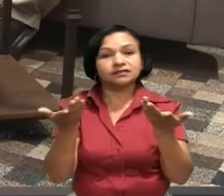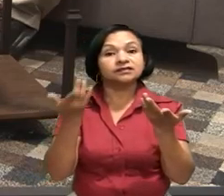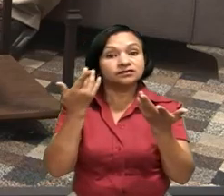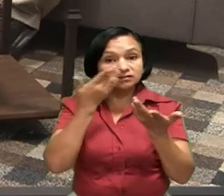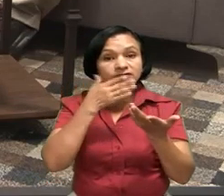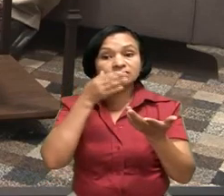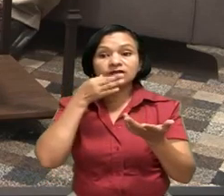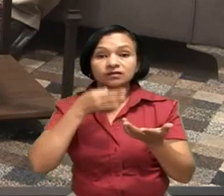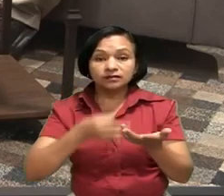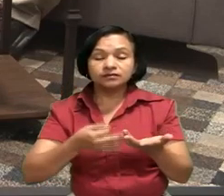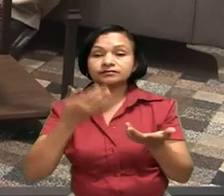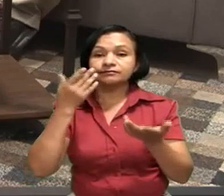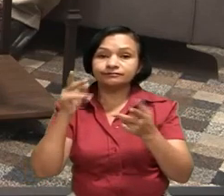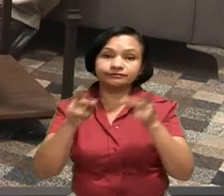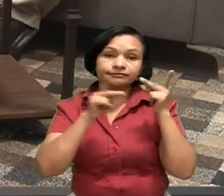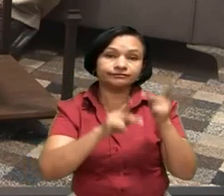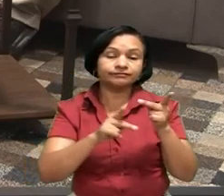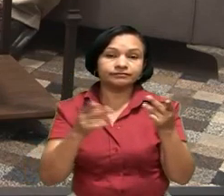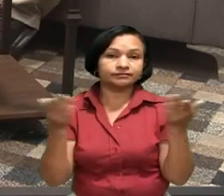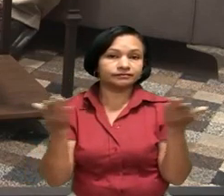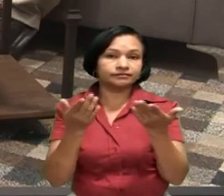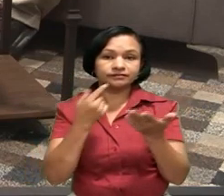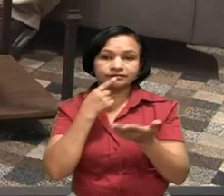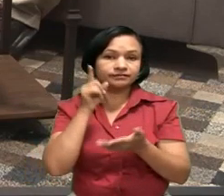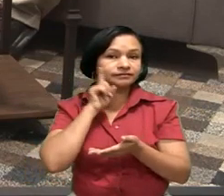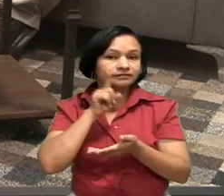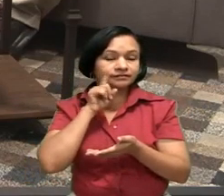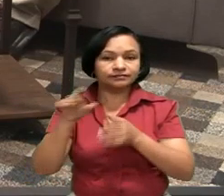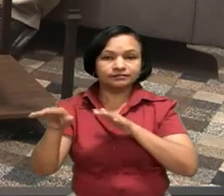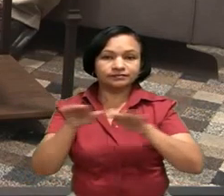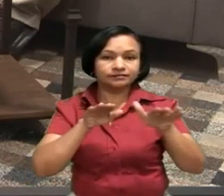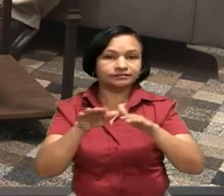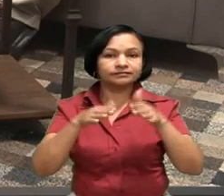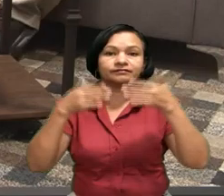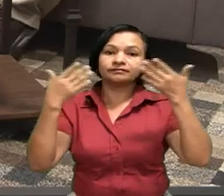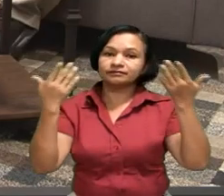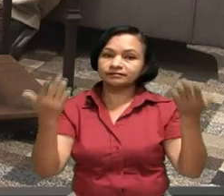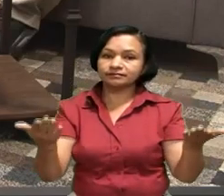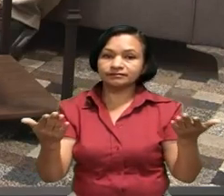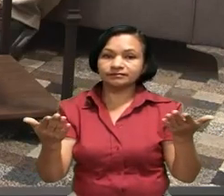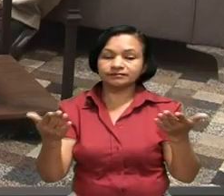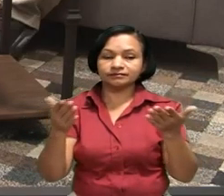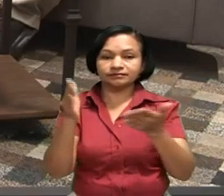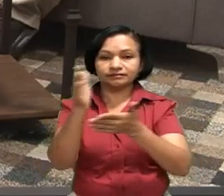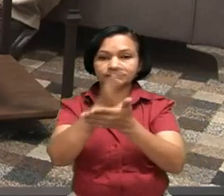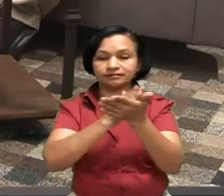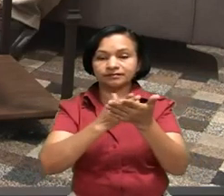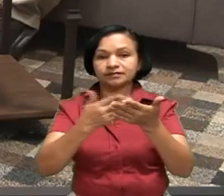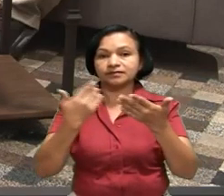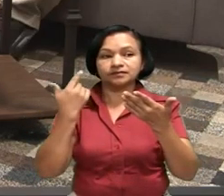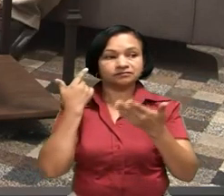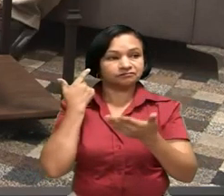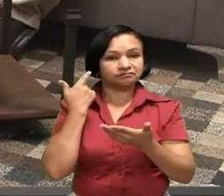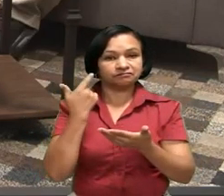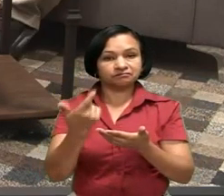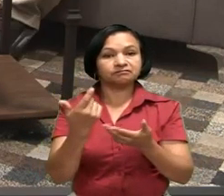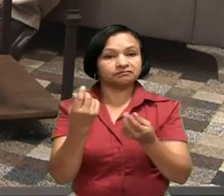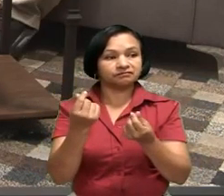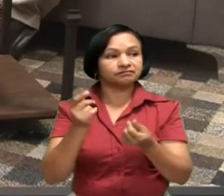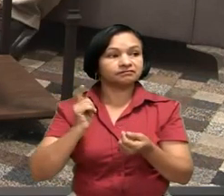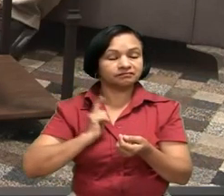porque también y no lo vamos a negar es decir de repente esto estas editoriales ganan bastantes adeptos y